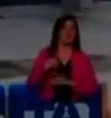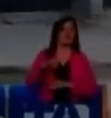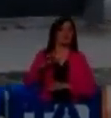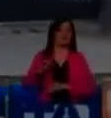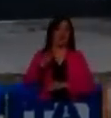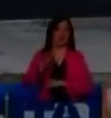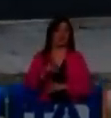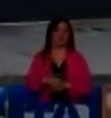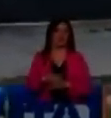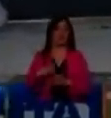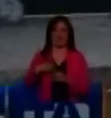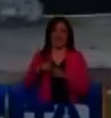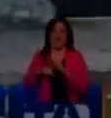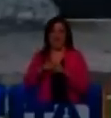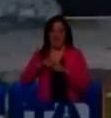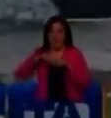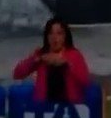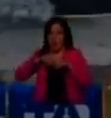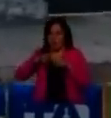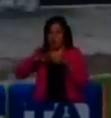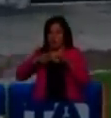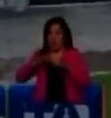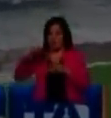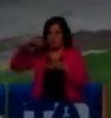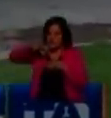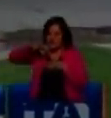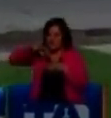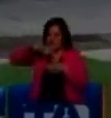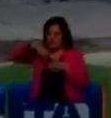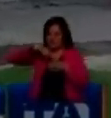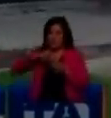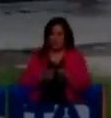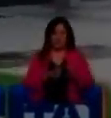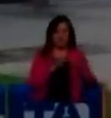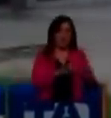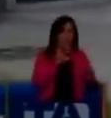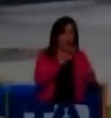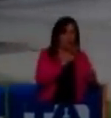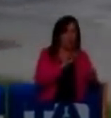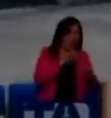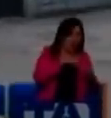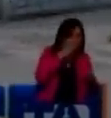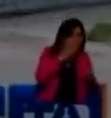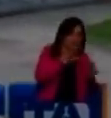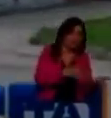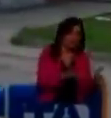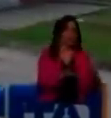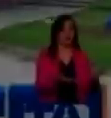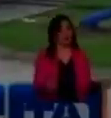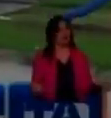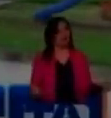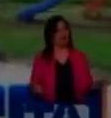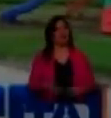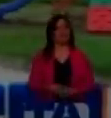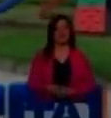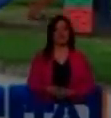vez Son los perritos que están precisamente aquí cerquita del parque, que son los que ladran cuando ven que algo extraño está pasando. Claro,